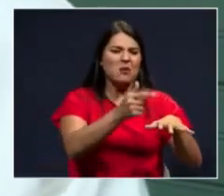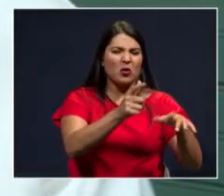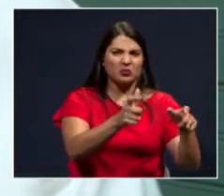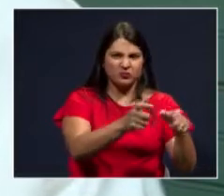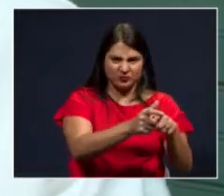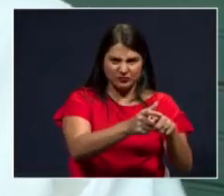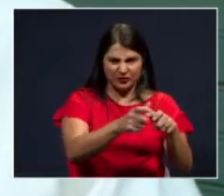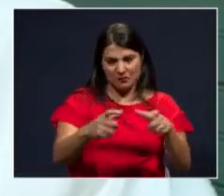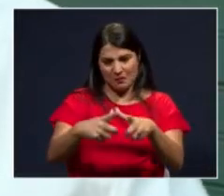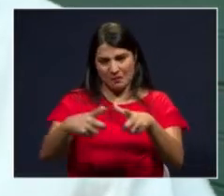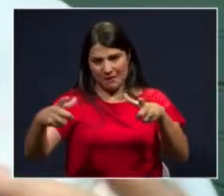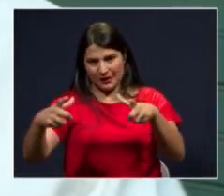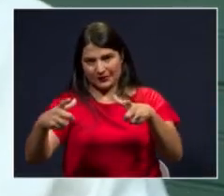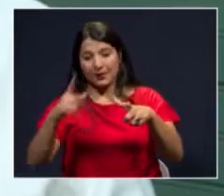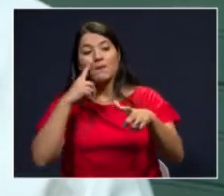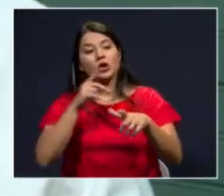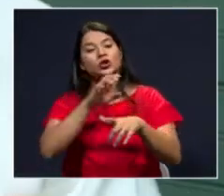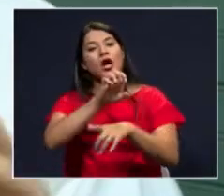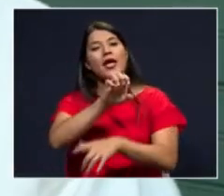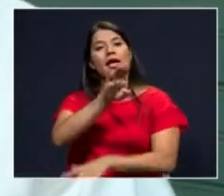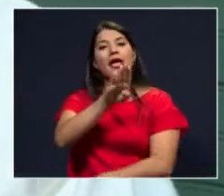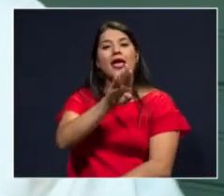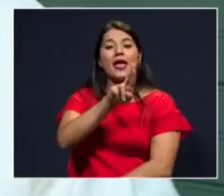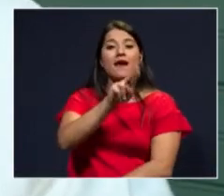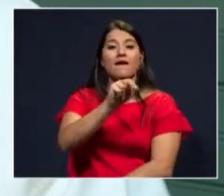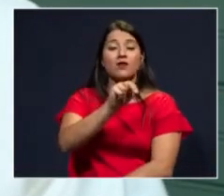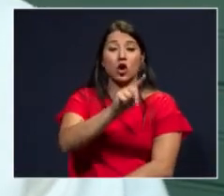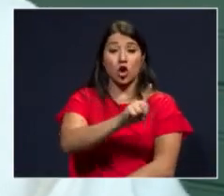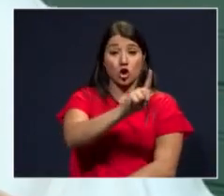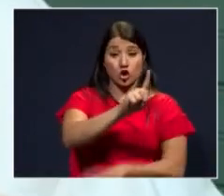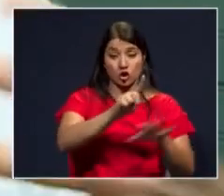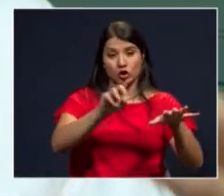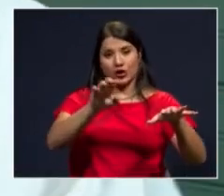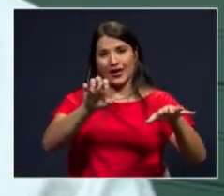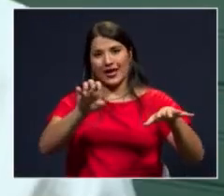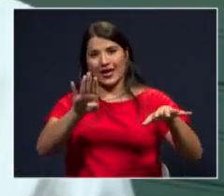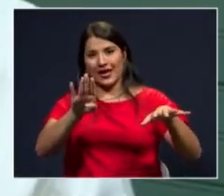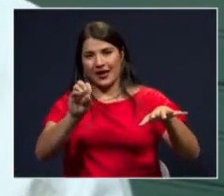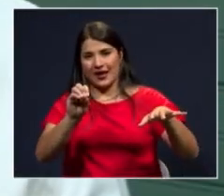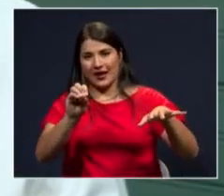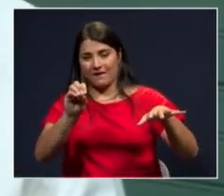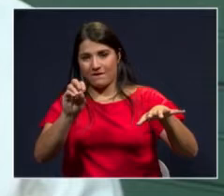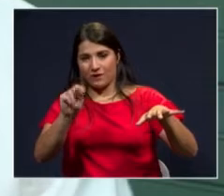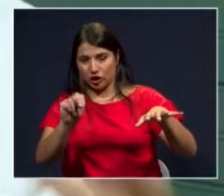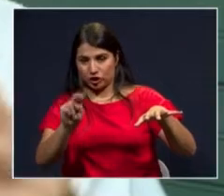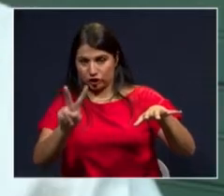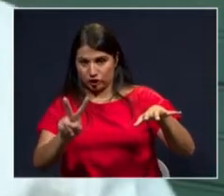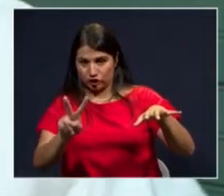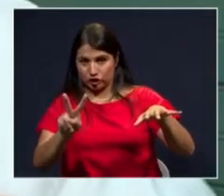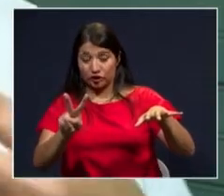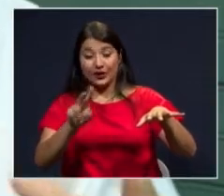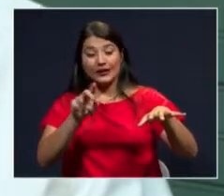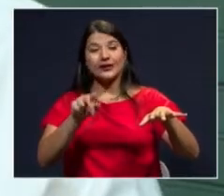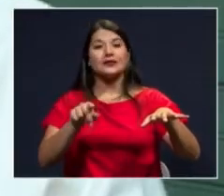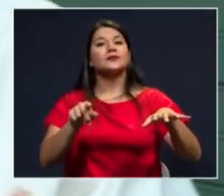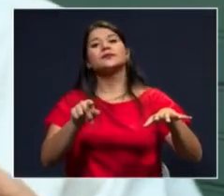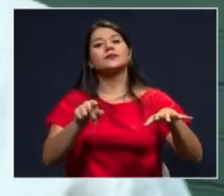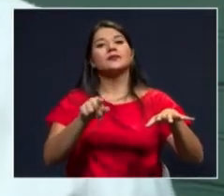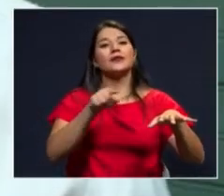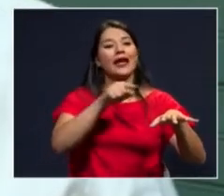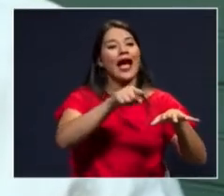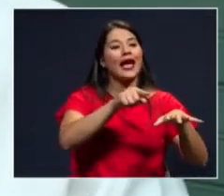mención del Hebrón 1 y el Hebrón 2, porque en el Hebrón 1 está bajo control palestino, porque hay mayoría de